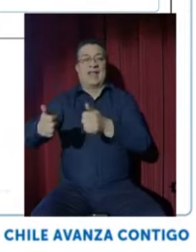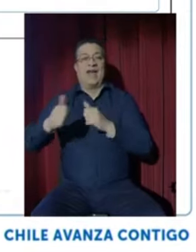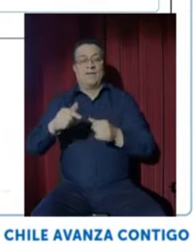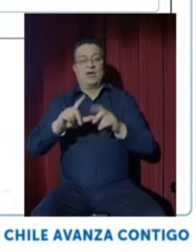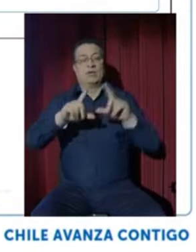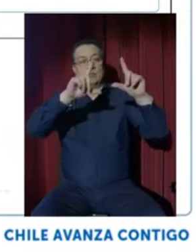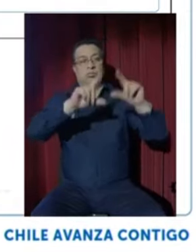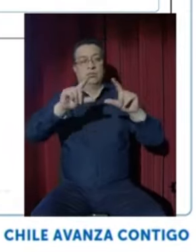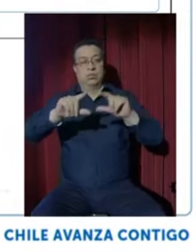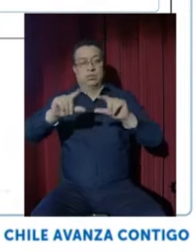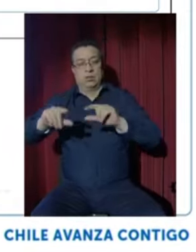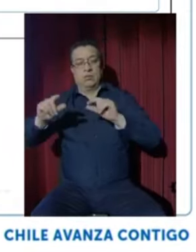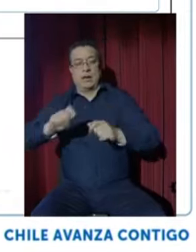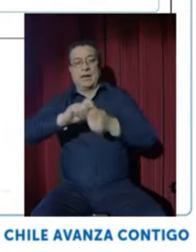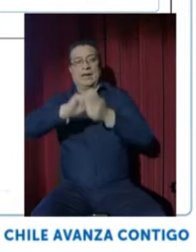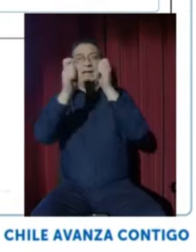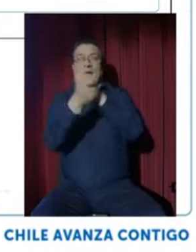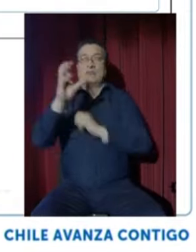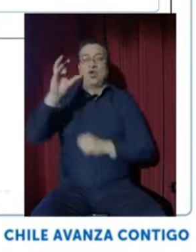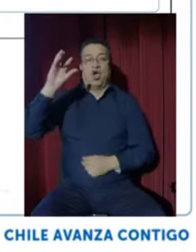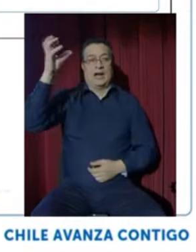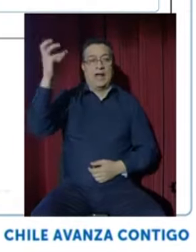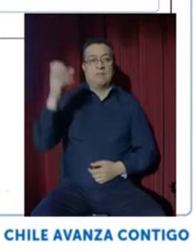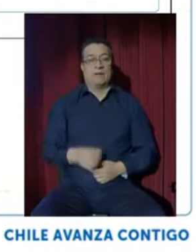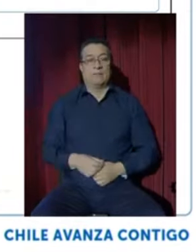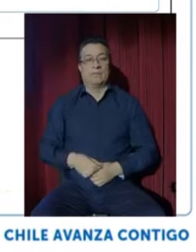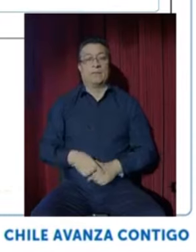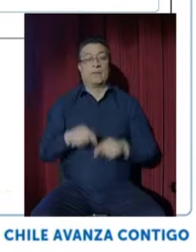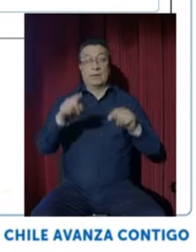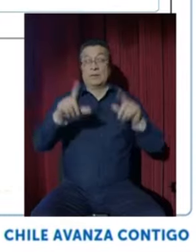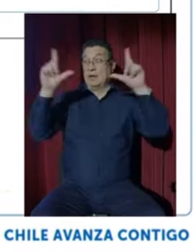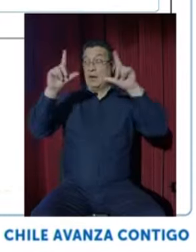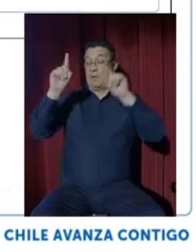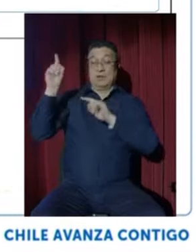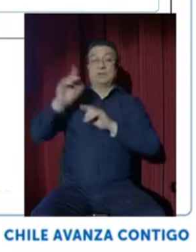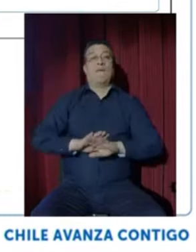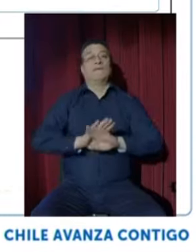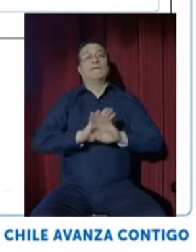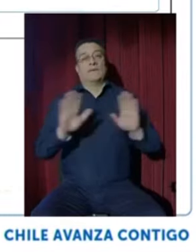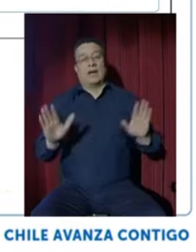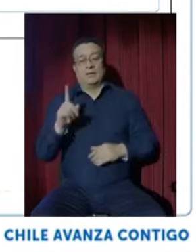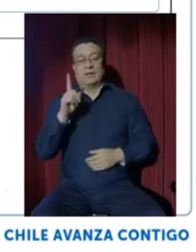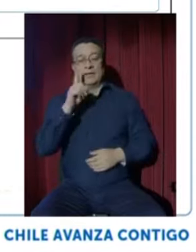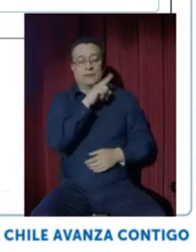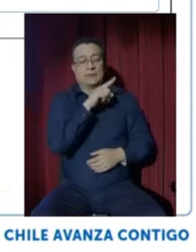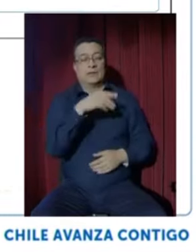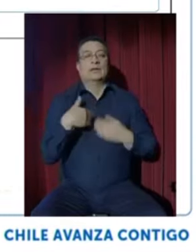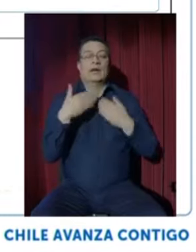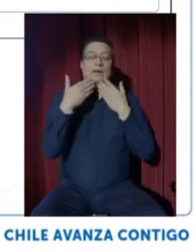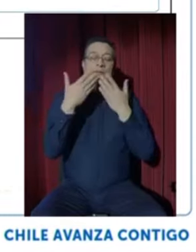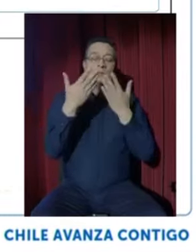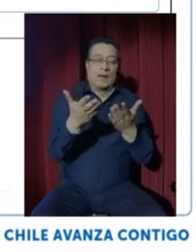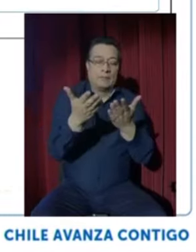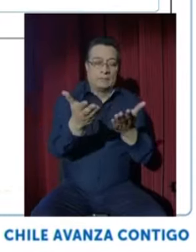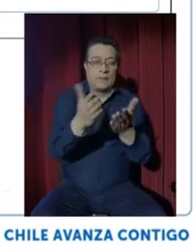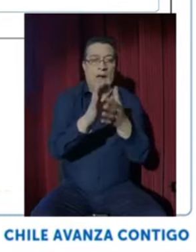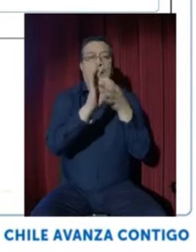mitigación y adaptación a cambio climático con esta lámina termino y Quiero agradecer